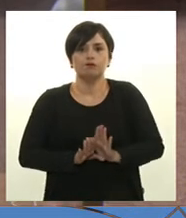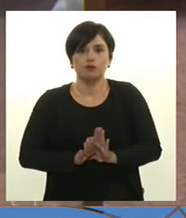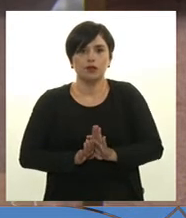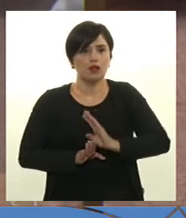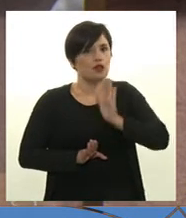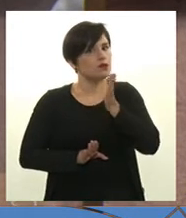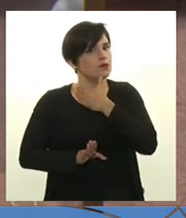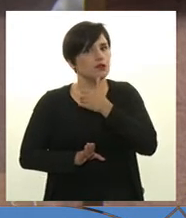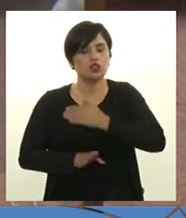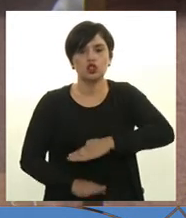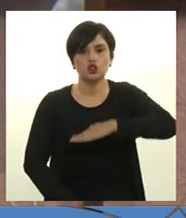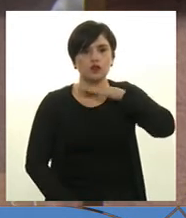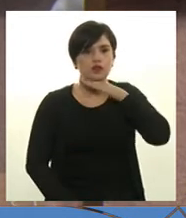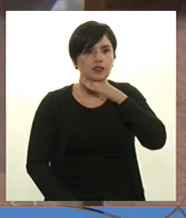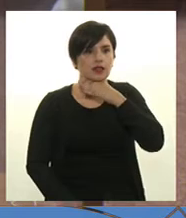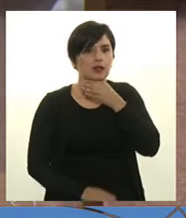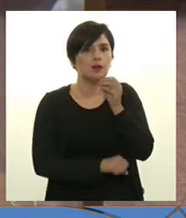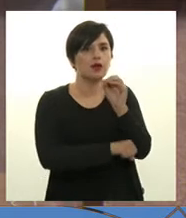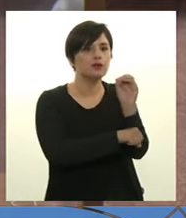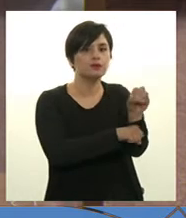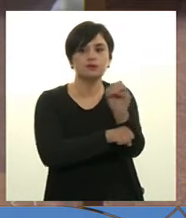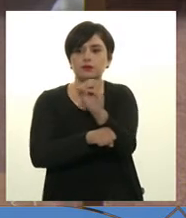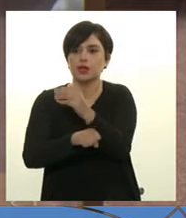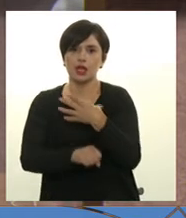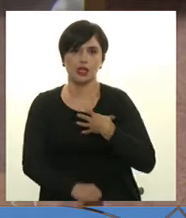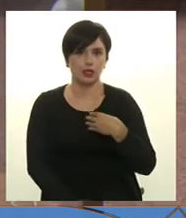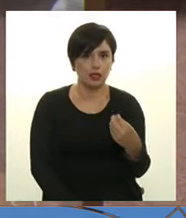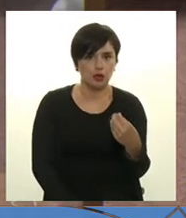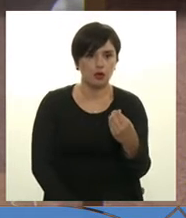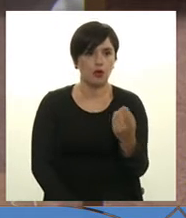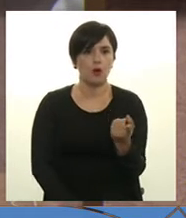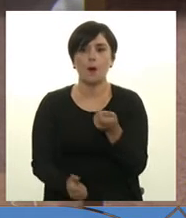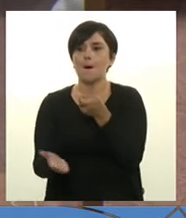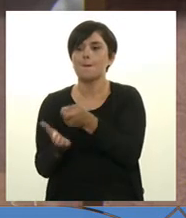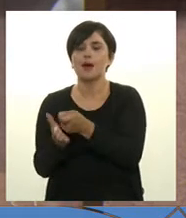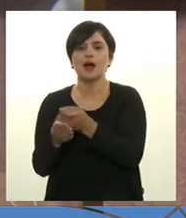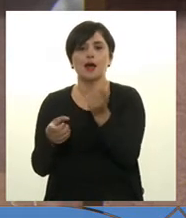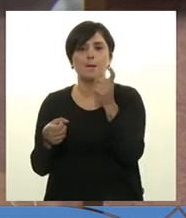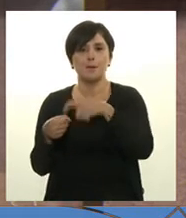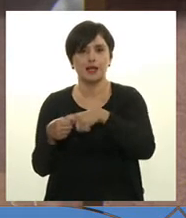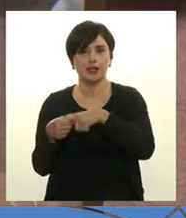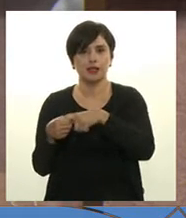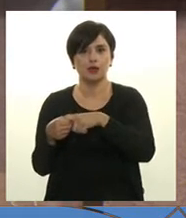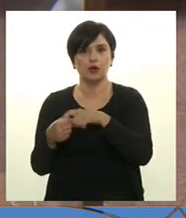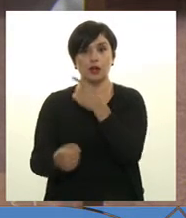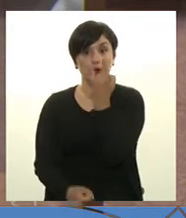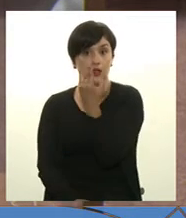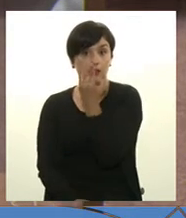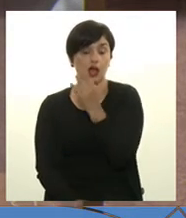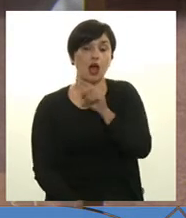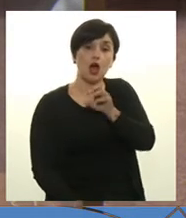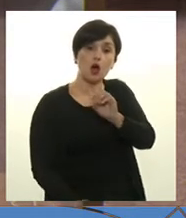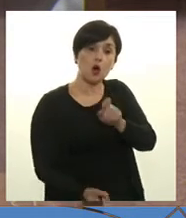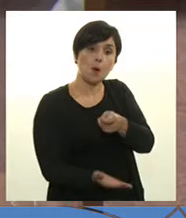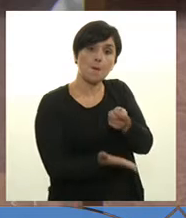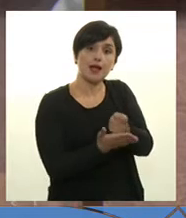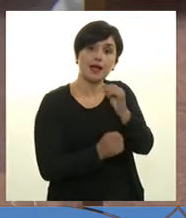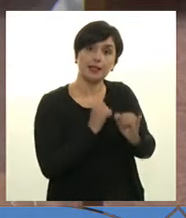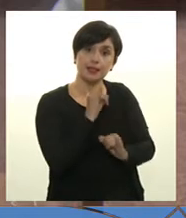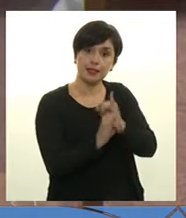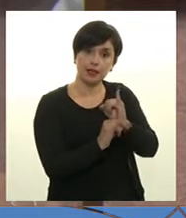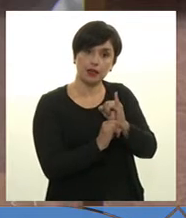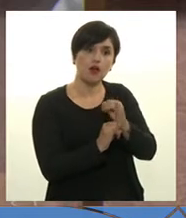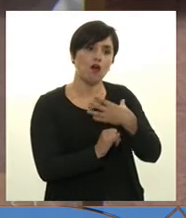suficiente para alimentar a los hijos para pagar su matrícula en la universidad o para pagar el internet con los que sus hijos pueden